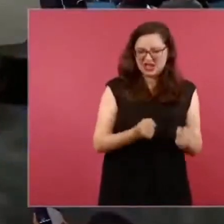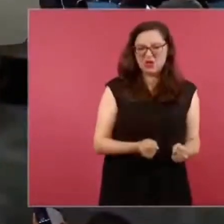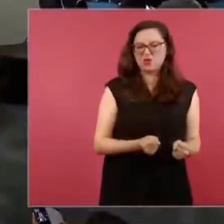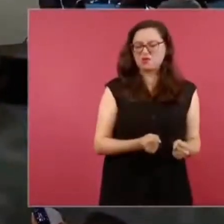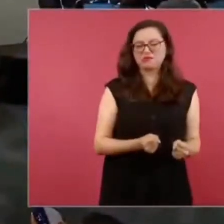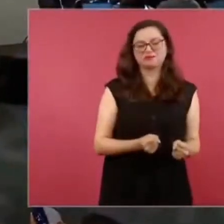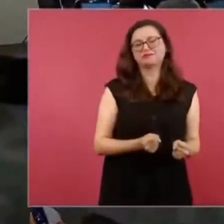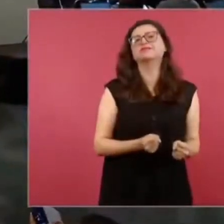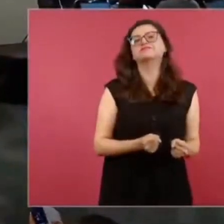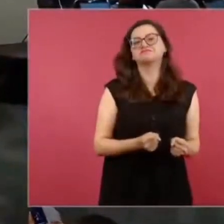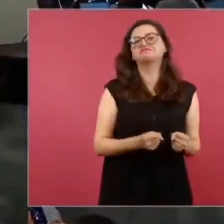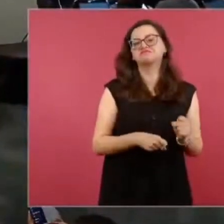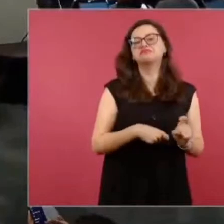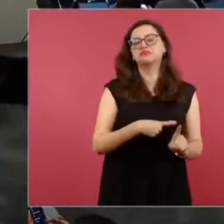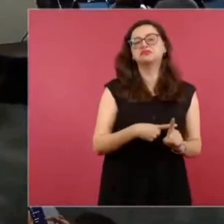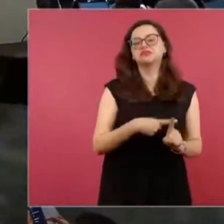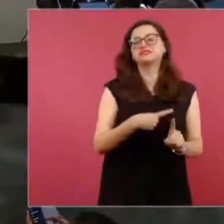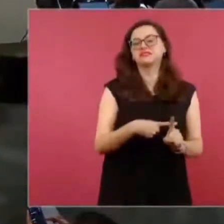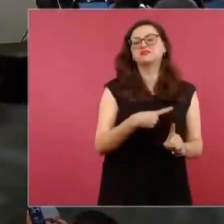vuelta de hoja.